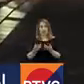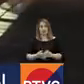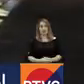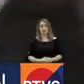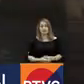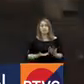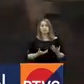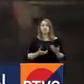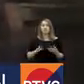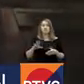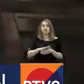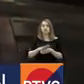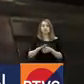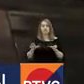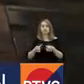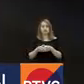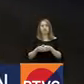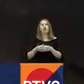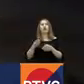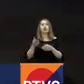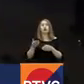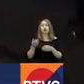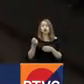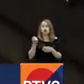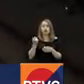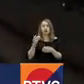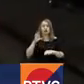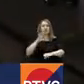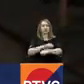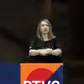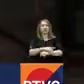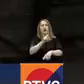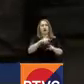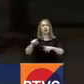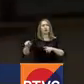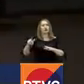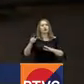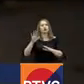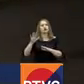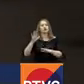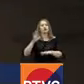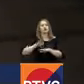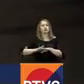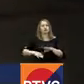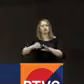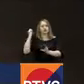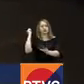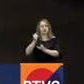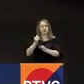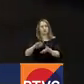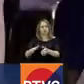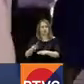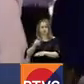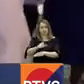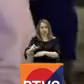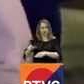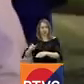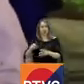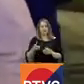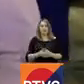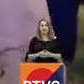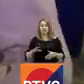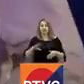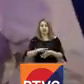apoyo del gremio se logró capturar en las últimas horas a varios los acusados de homicidio y de cometer otros delitos el programa taxi